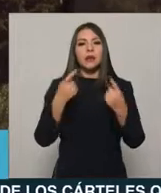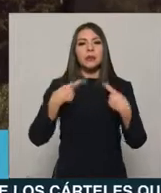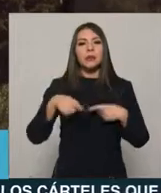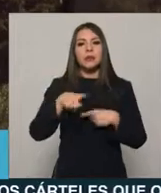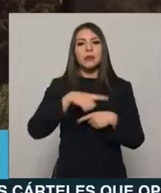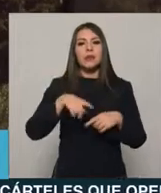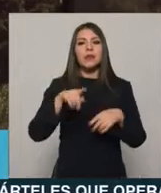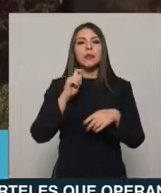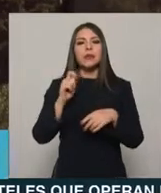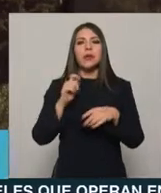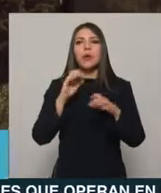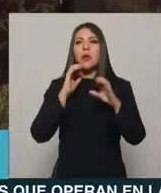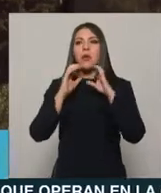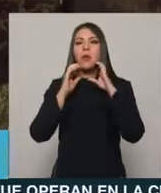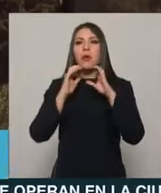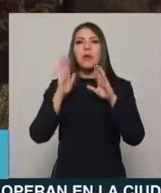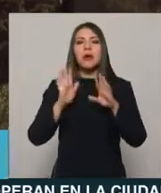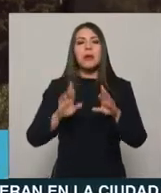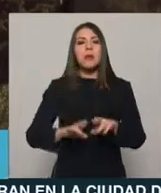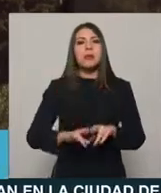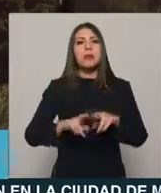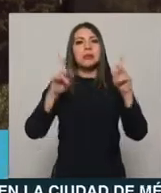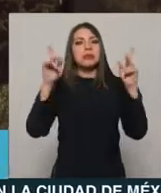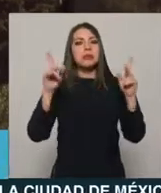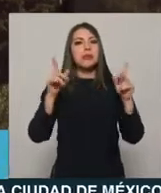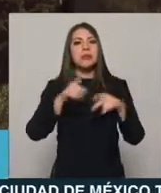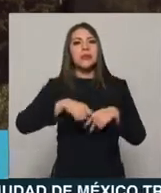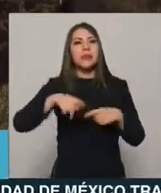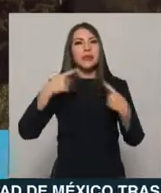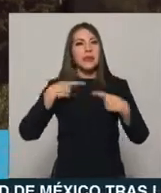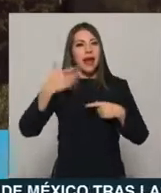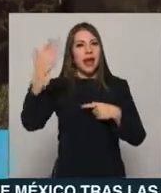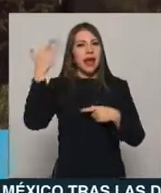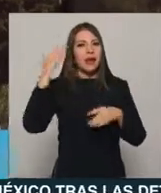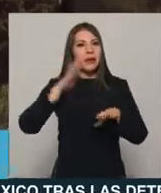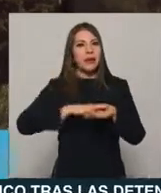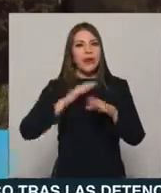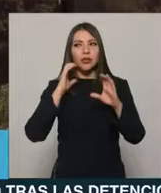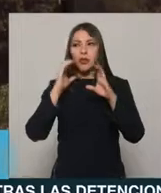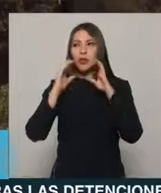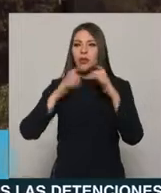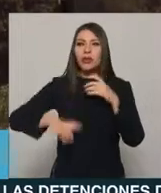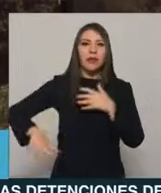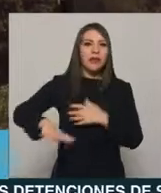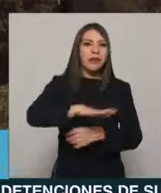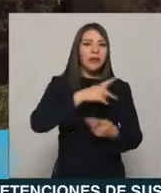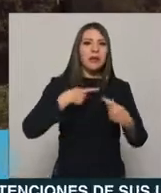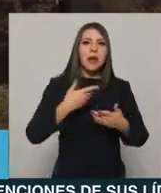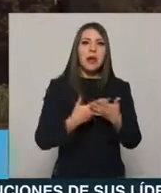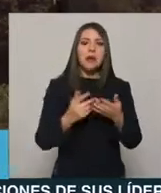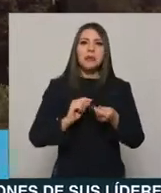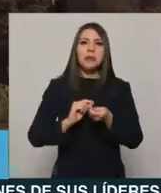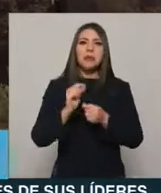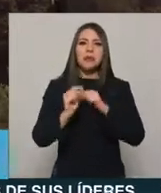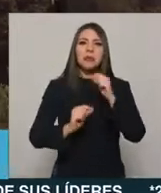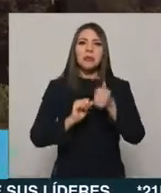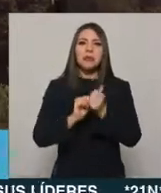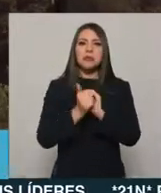sociedad hemos visto que cada vez nos comunicamos menos y no obstante que ustedes insisten todas las mañanas en